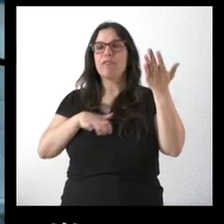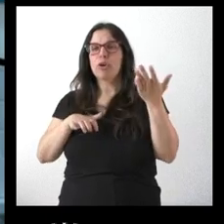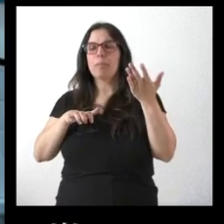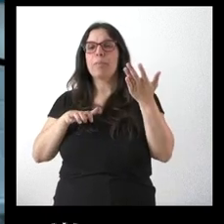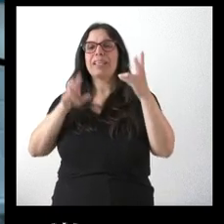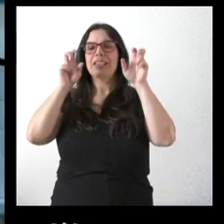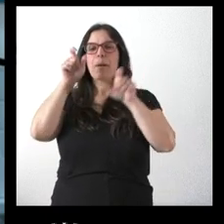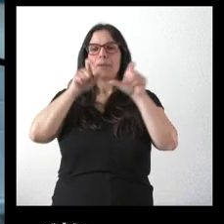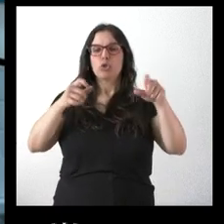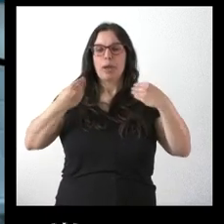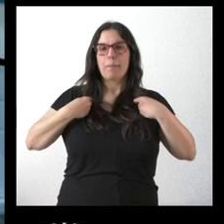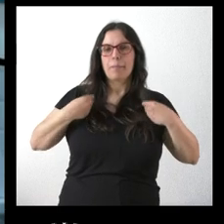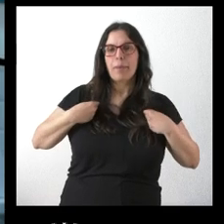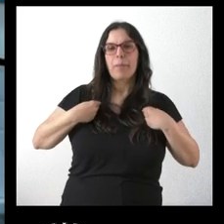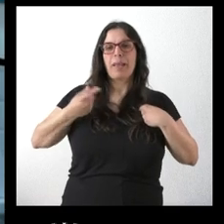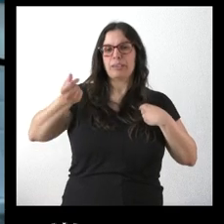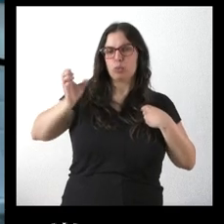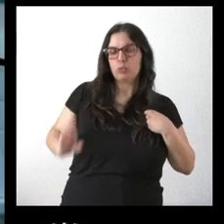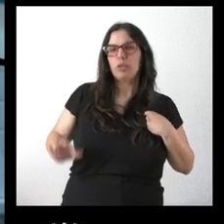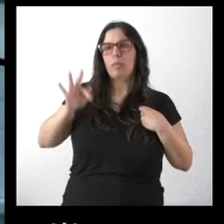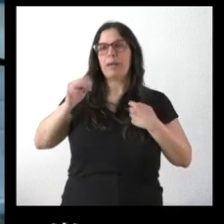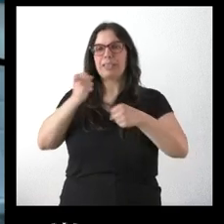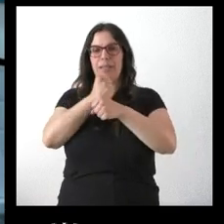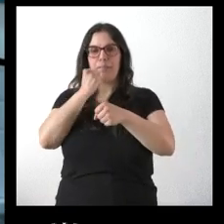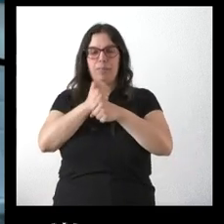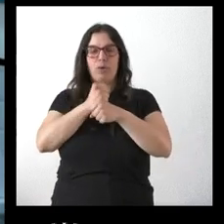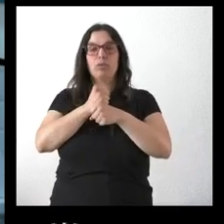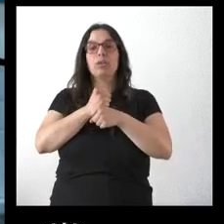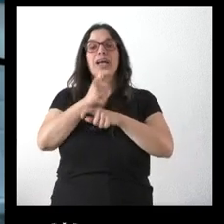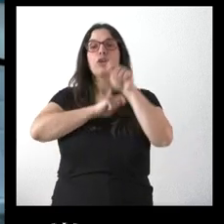que ha creado la asociación León Propone,